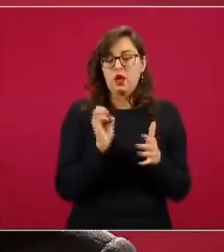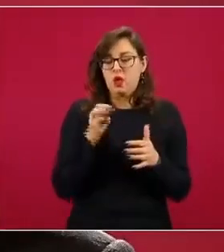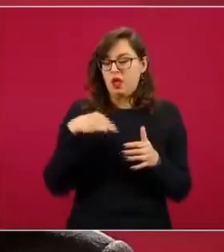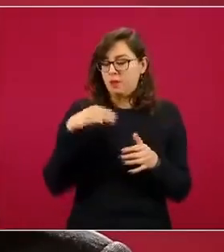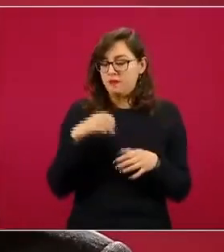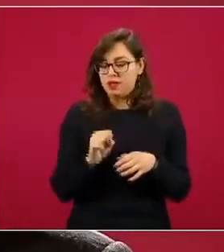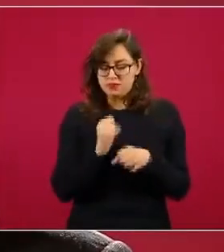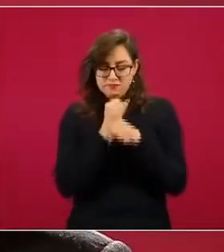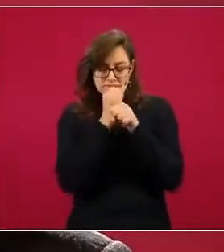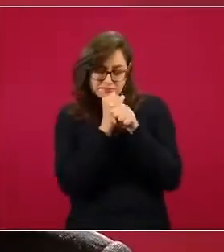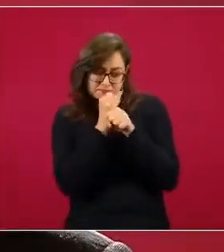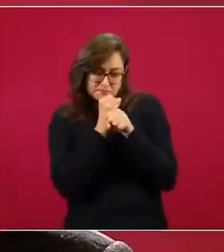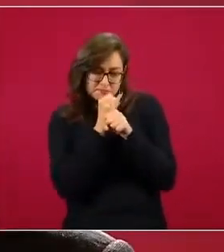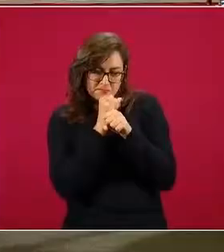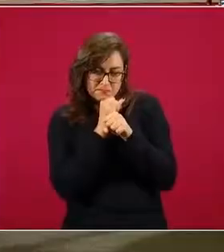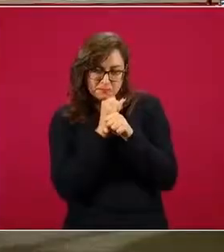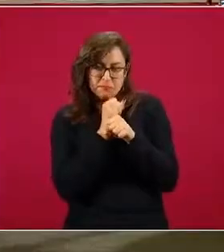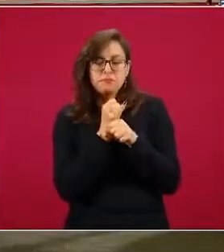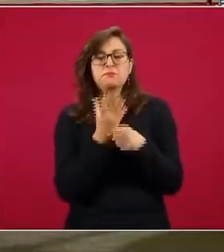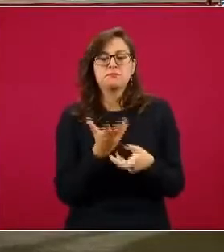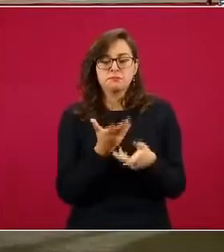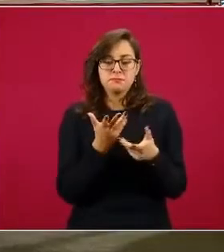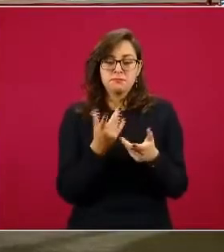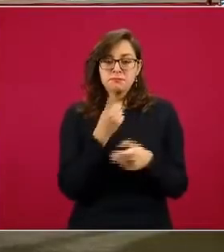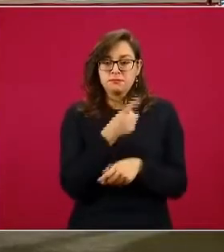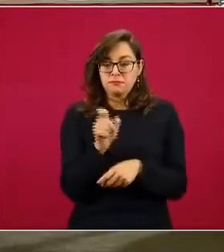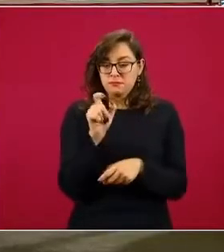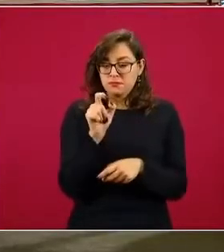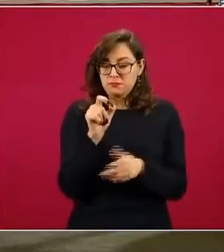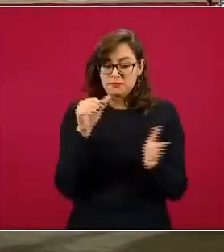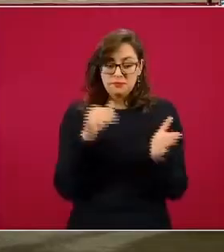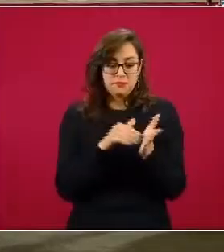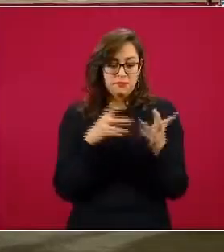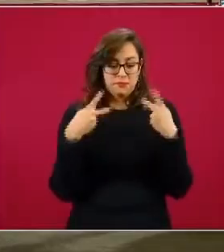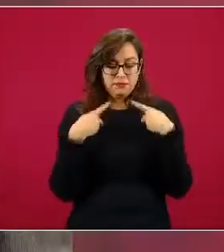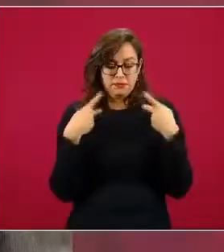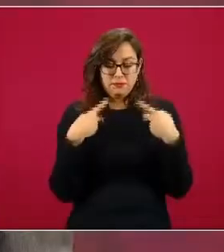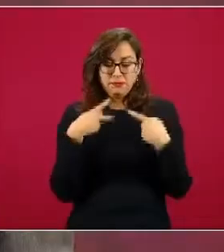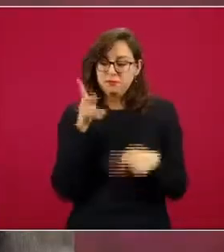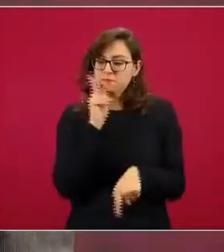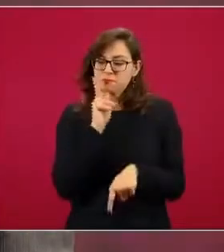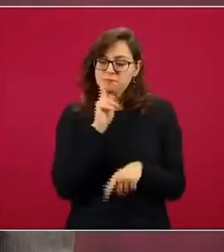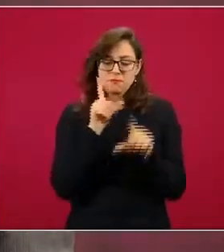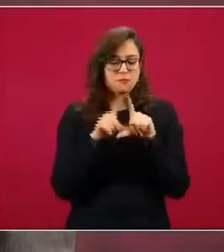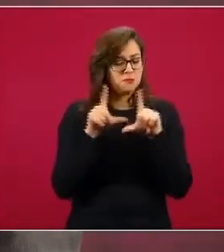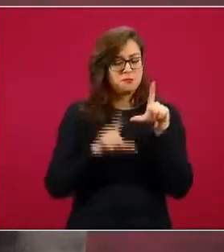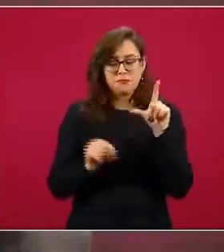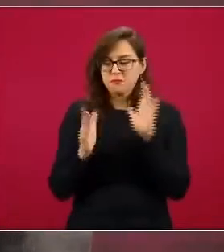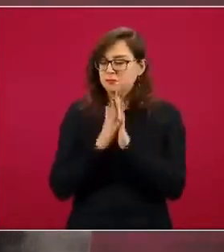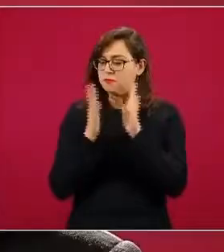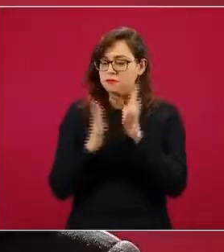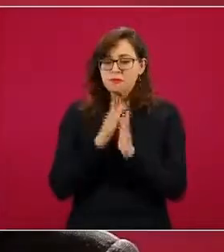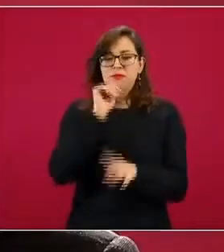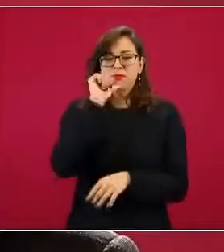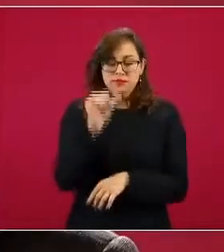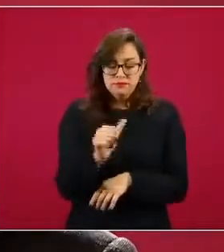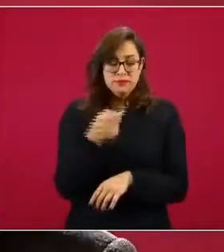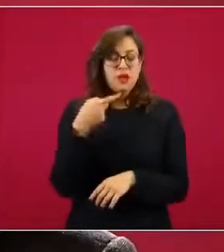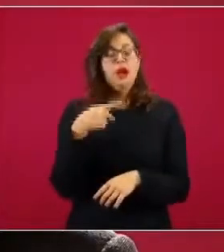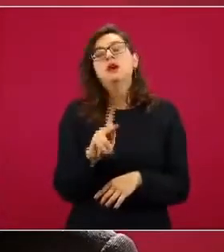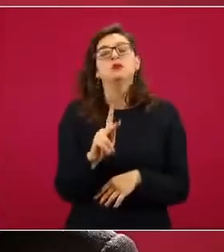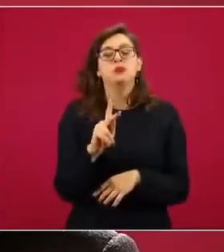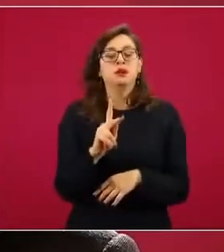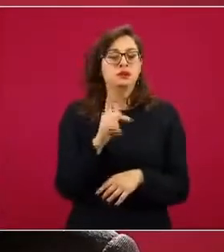OMS, un ensayo clínico con más de 120,000 participantes. México no participó, ya lo habíamos dicho, pero no